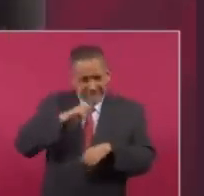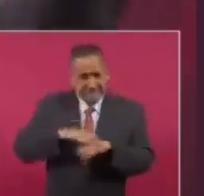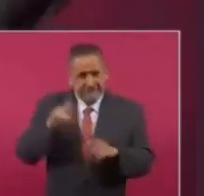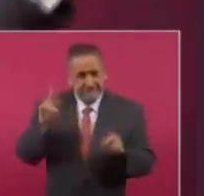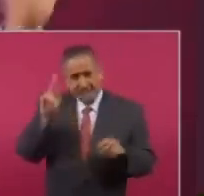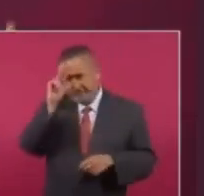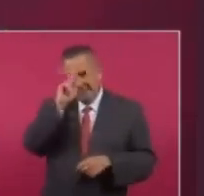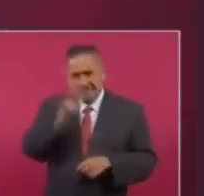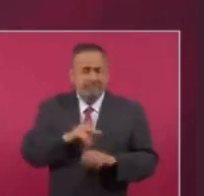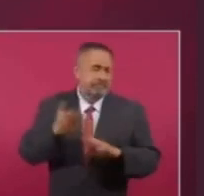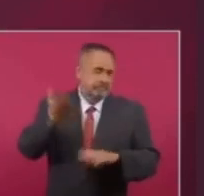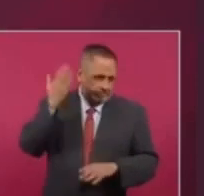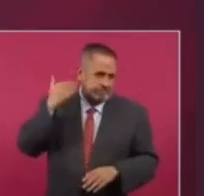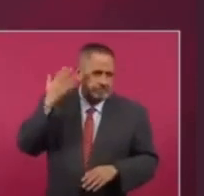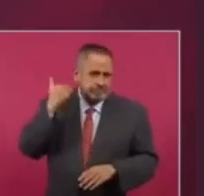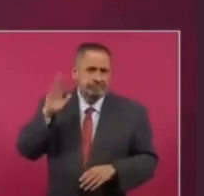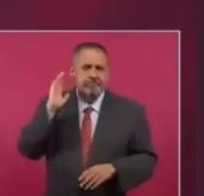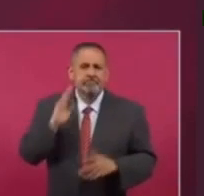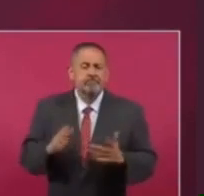sucedía